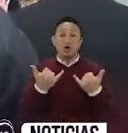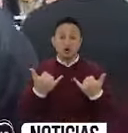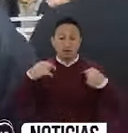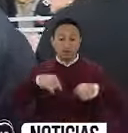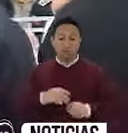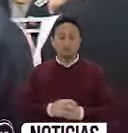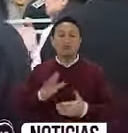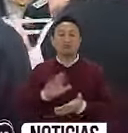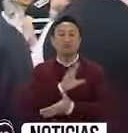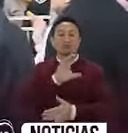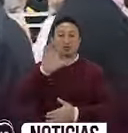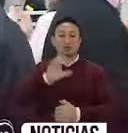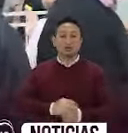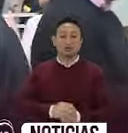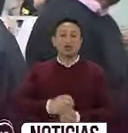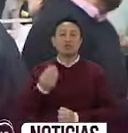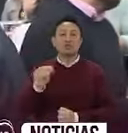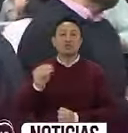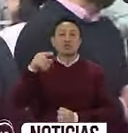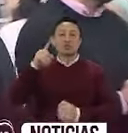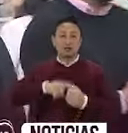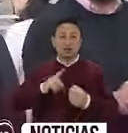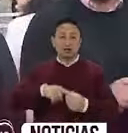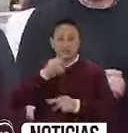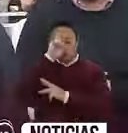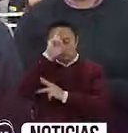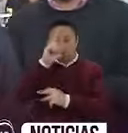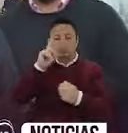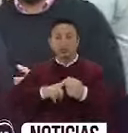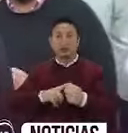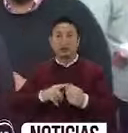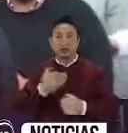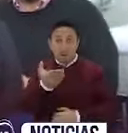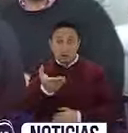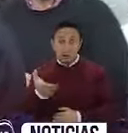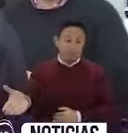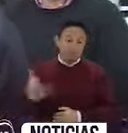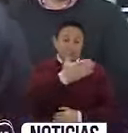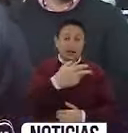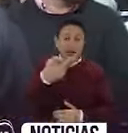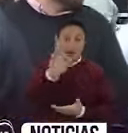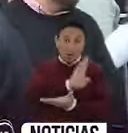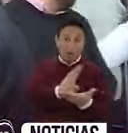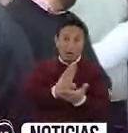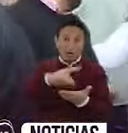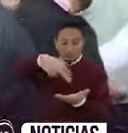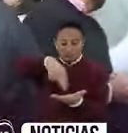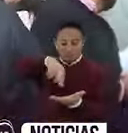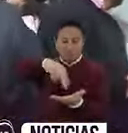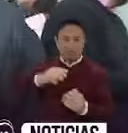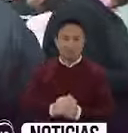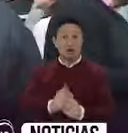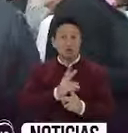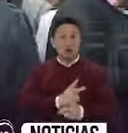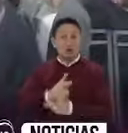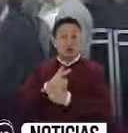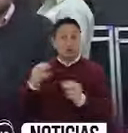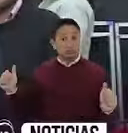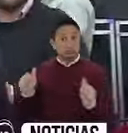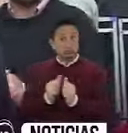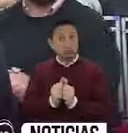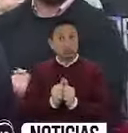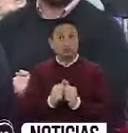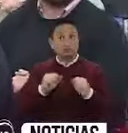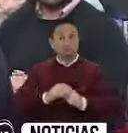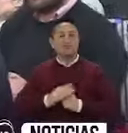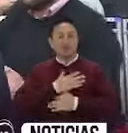a los colegios, a los guambras de Quito saludándole a la capital. Y usted vaya a bailar a su barrio, donde usted quiera. Cuidémonos unos a otros. Así